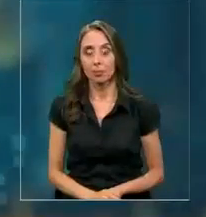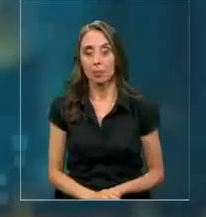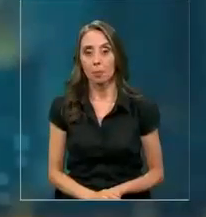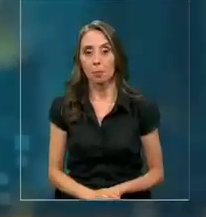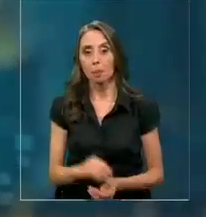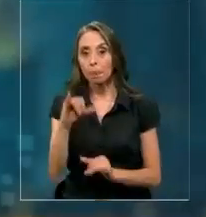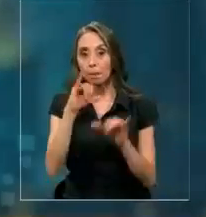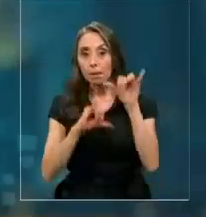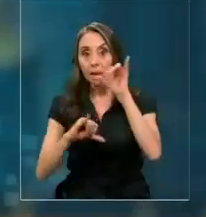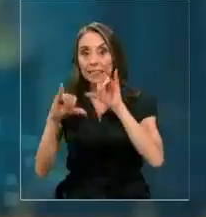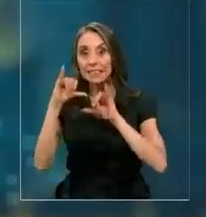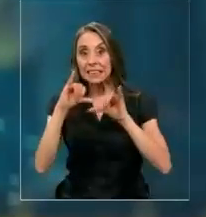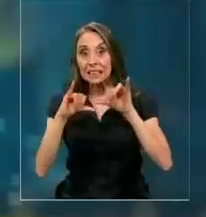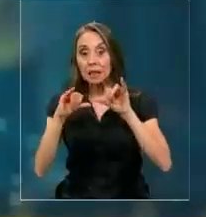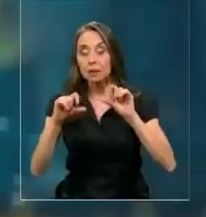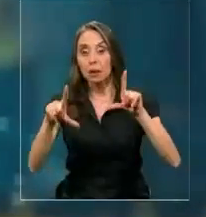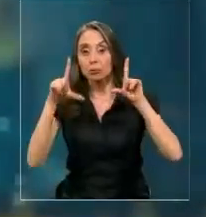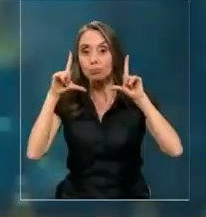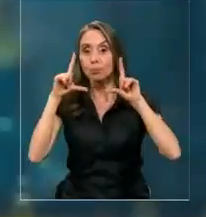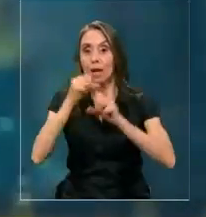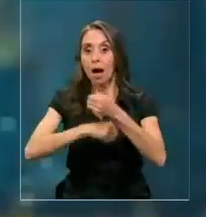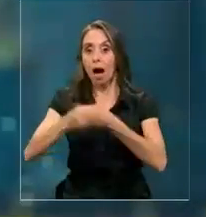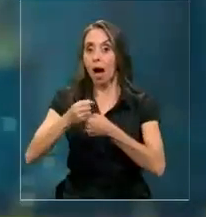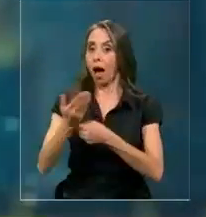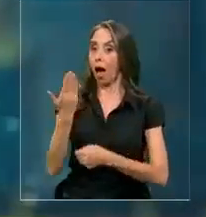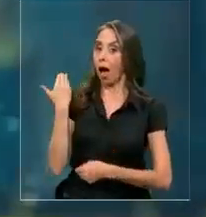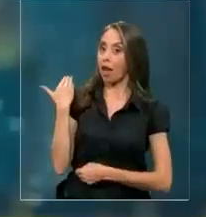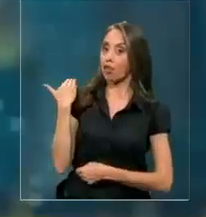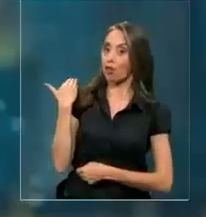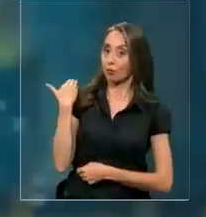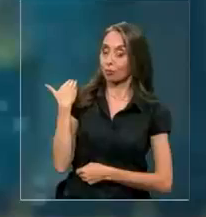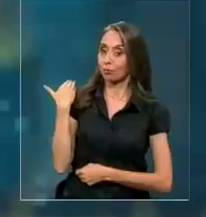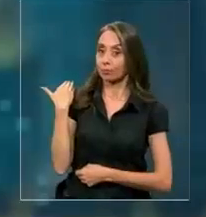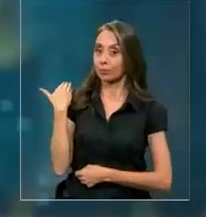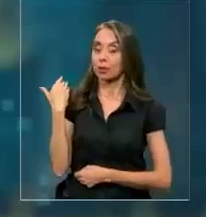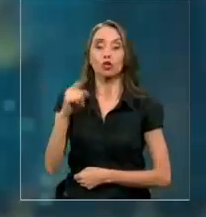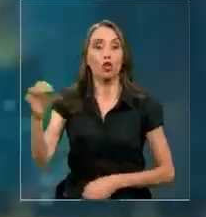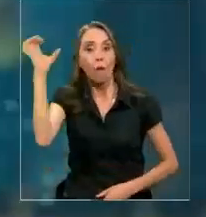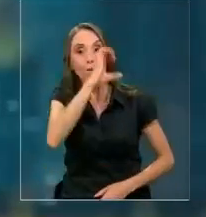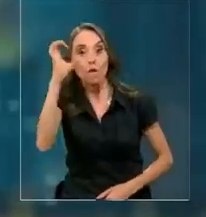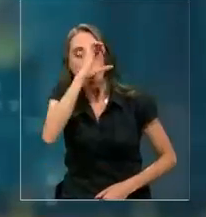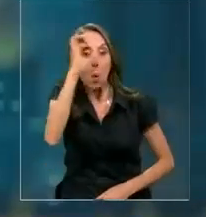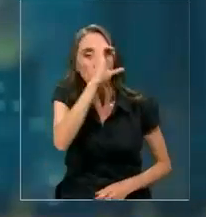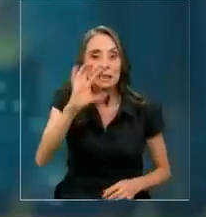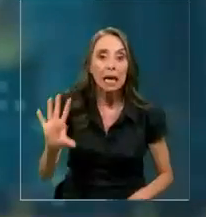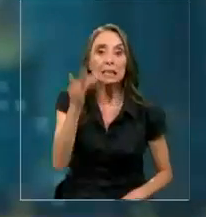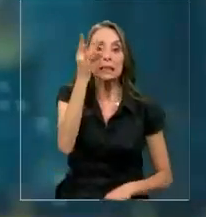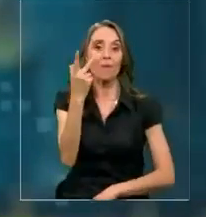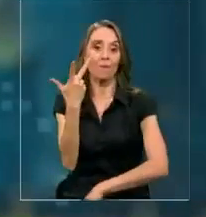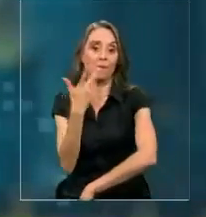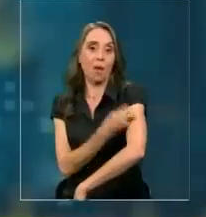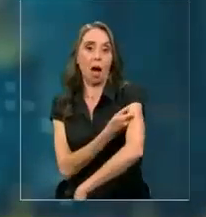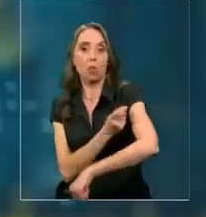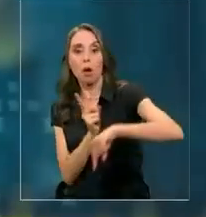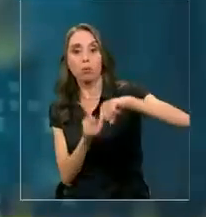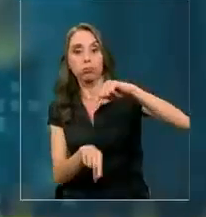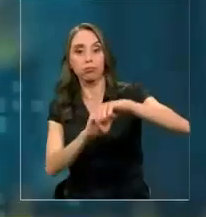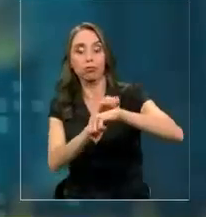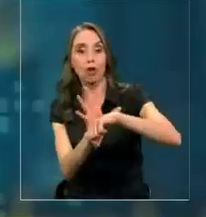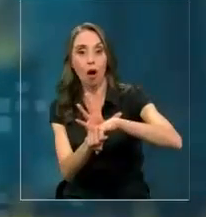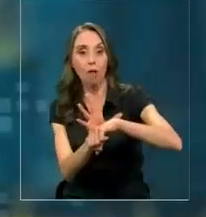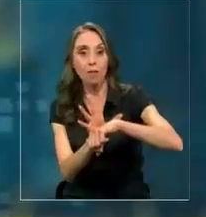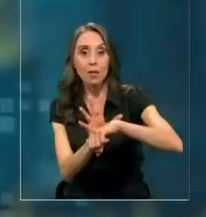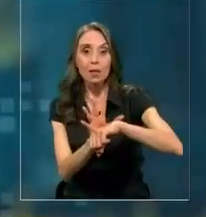La ciencia sin duda fue protagonista en este año que se fue. La frenética y exitosa búsqueda de una vacuna contra el COVID,